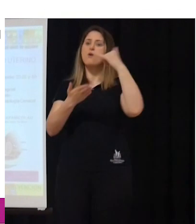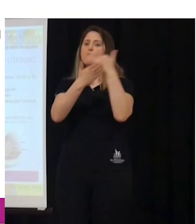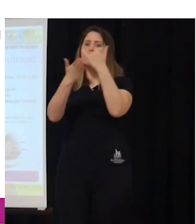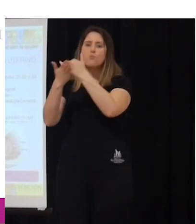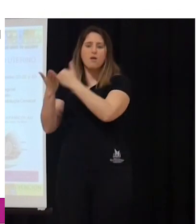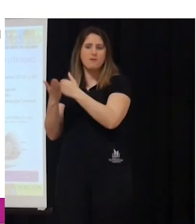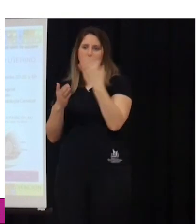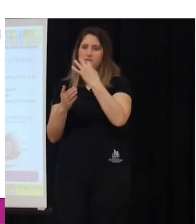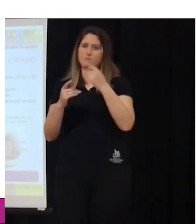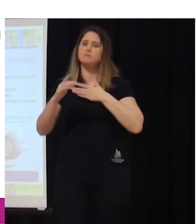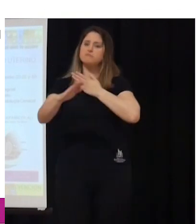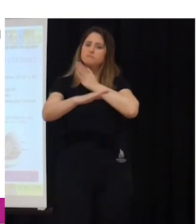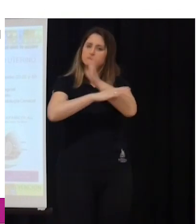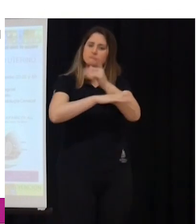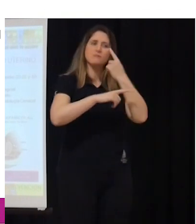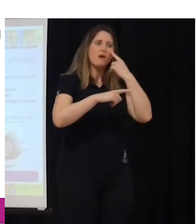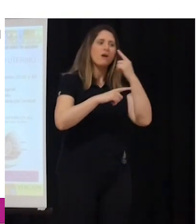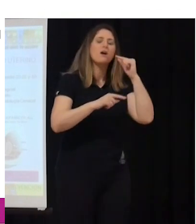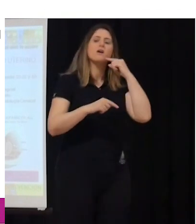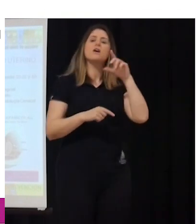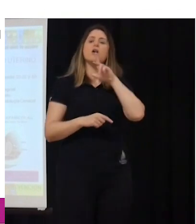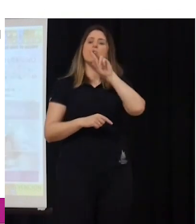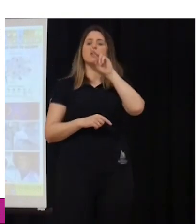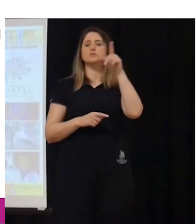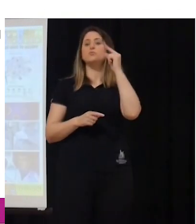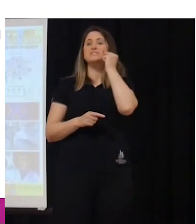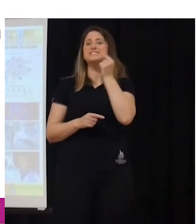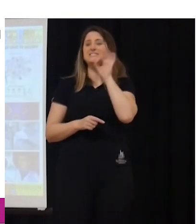son ideales, es detectar ese virus del papiloma humano.